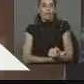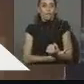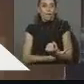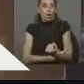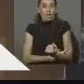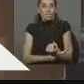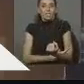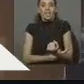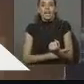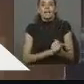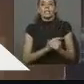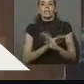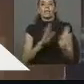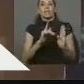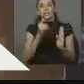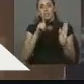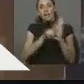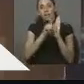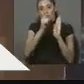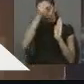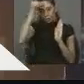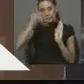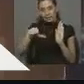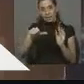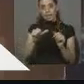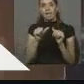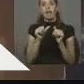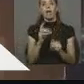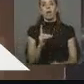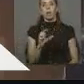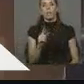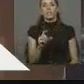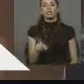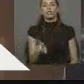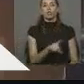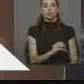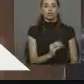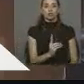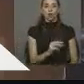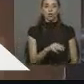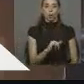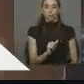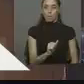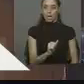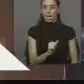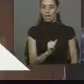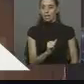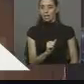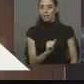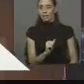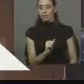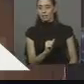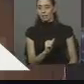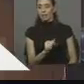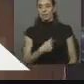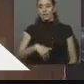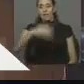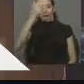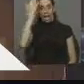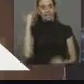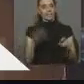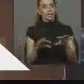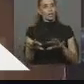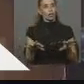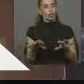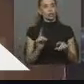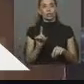la despenalización del delito de sodomía. Mientras le disparaba, bueno, en ese tiempo las cosas no